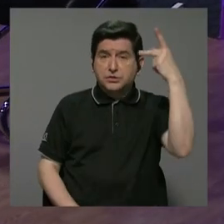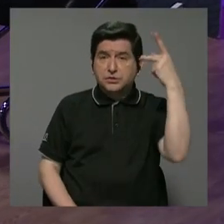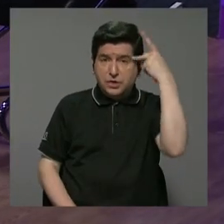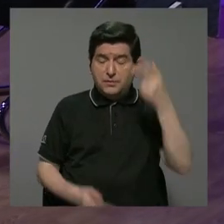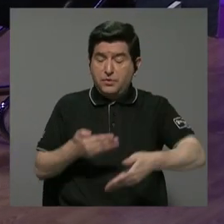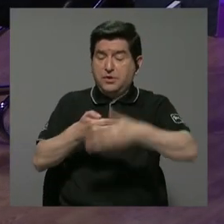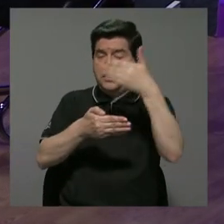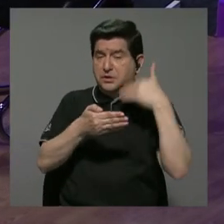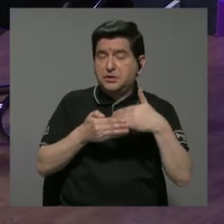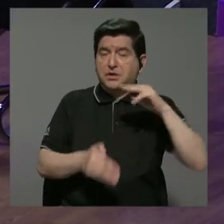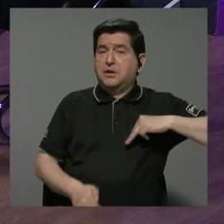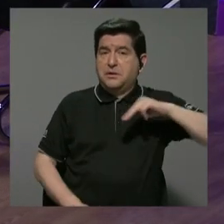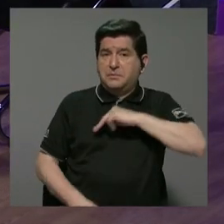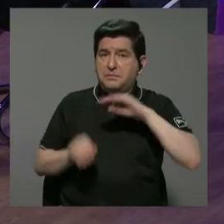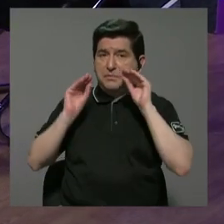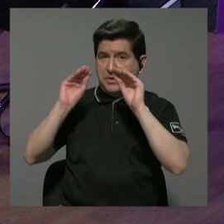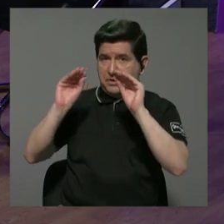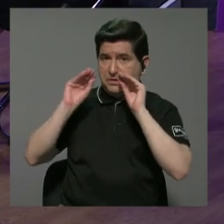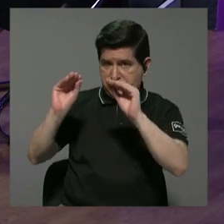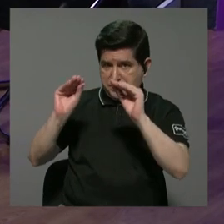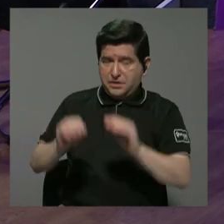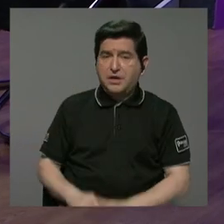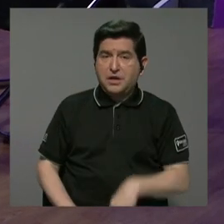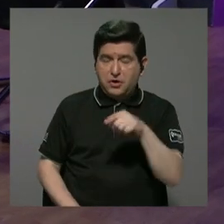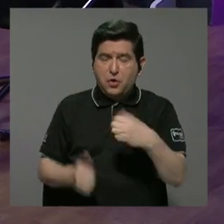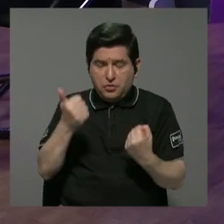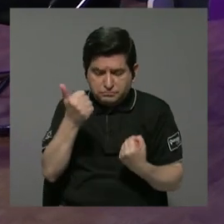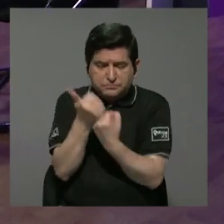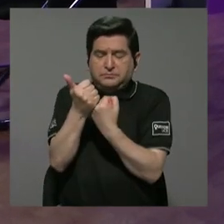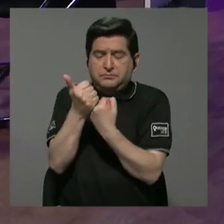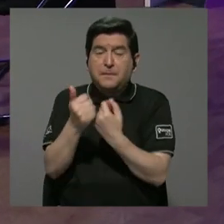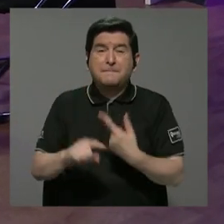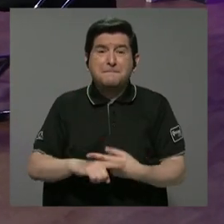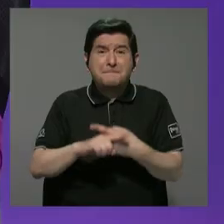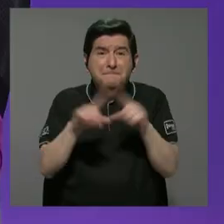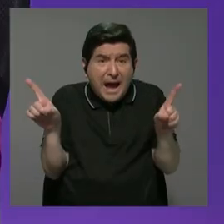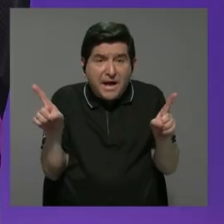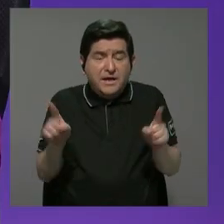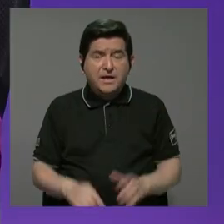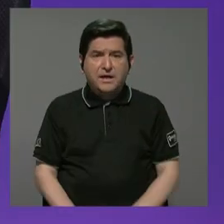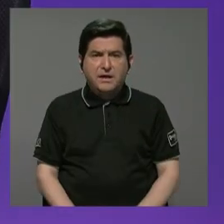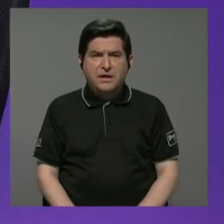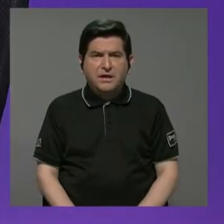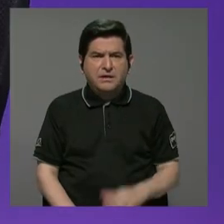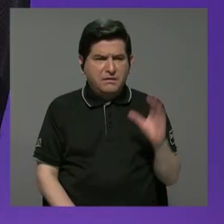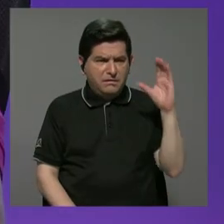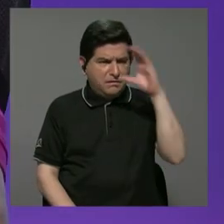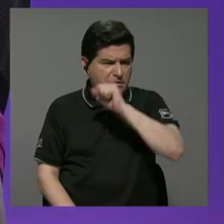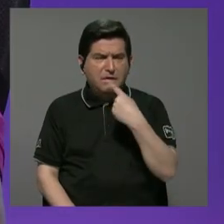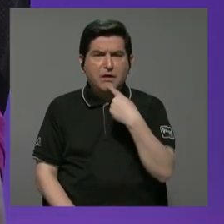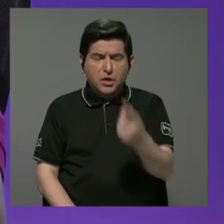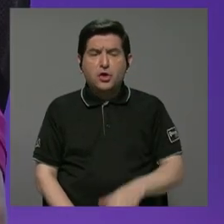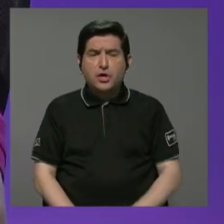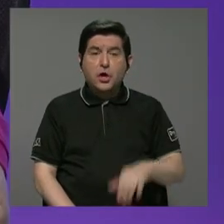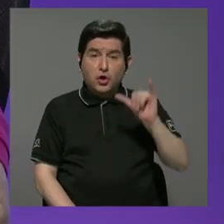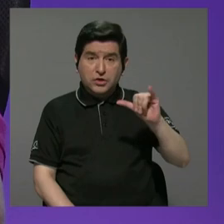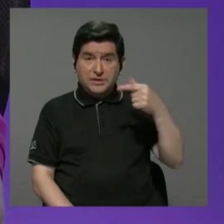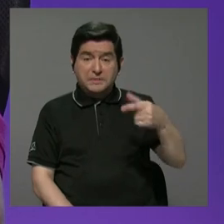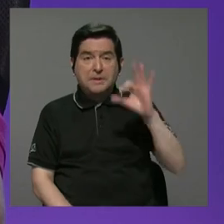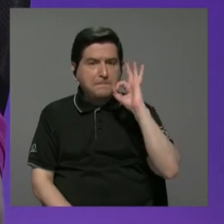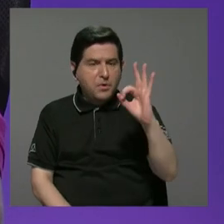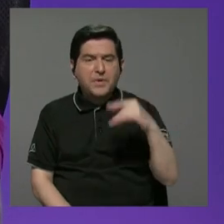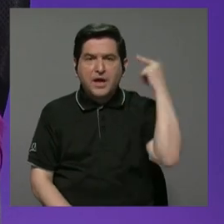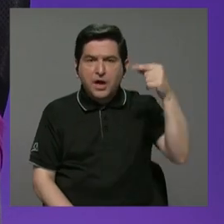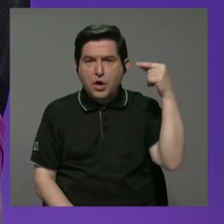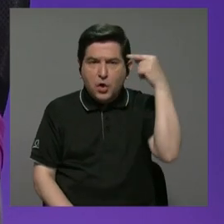políticas anteriores del Ministerio de Educación en ese refuerzo, pero de repente nos notamos, y muy bien dijo doña Yamilet, con un